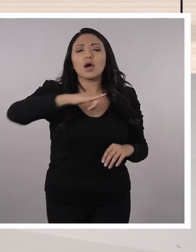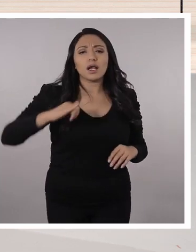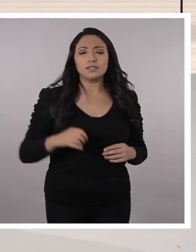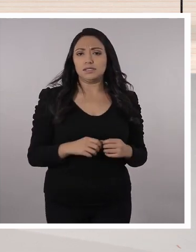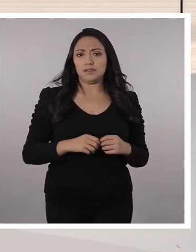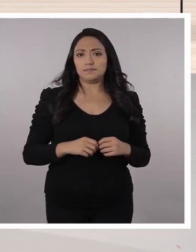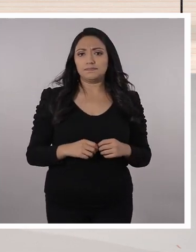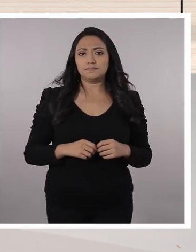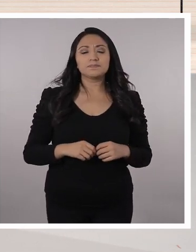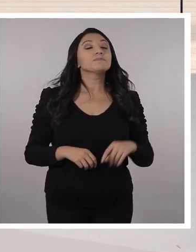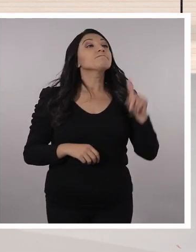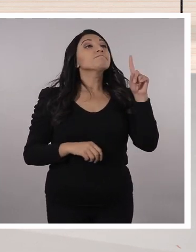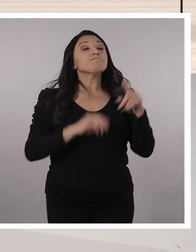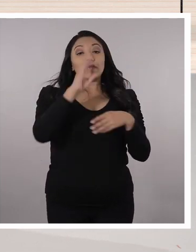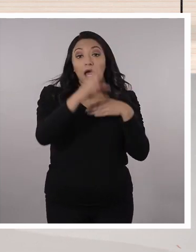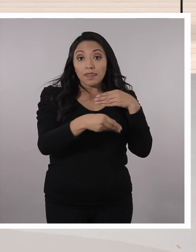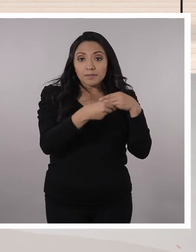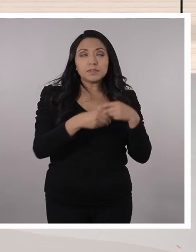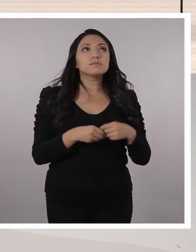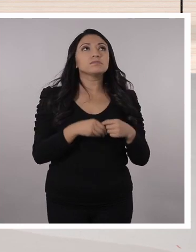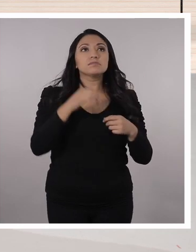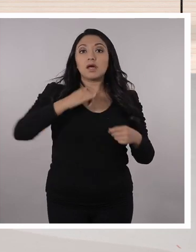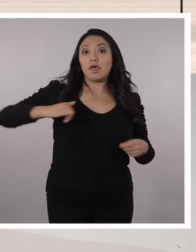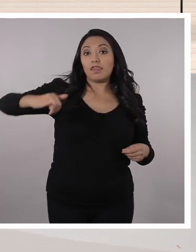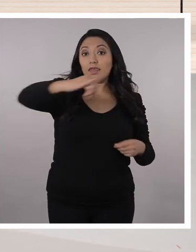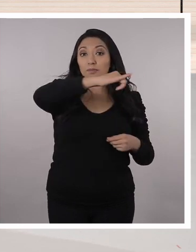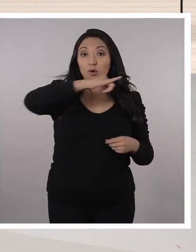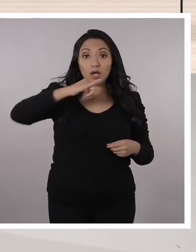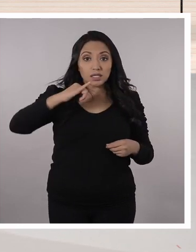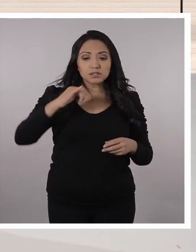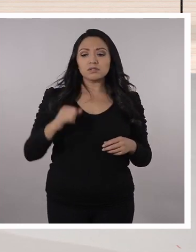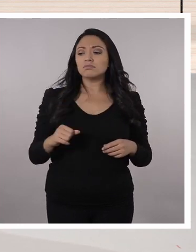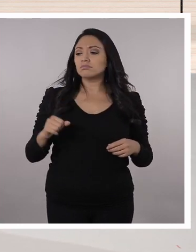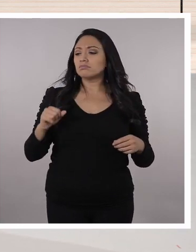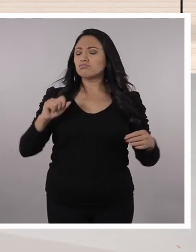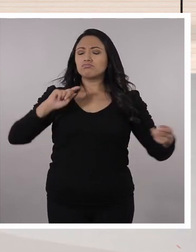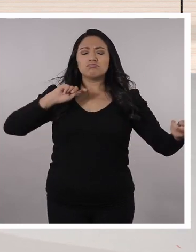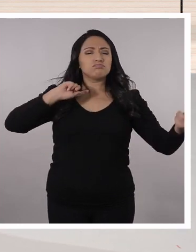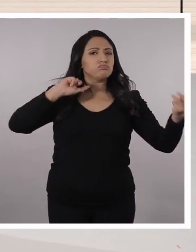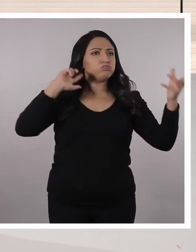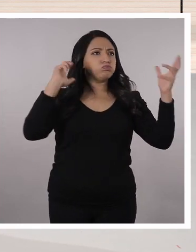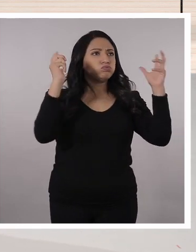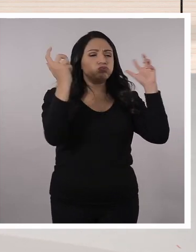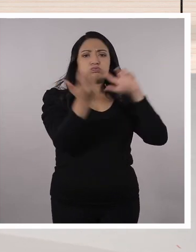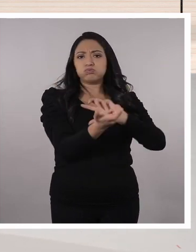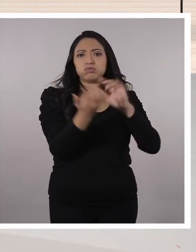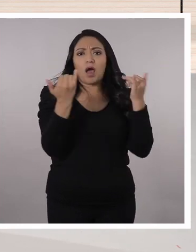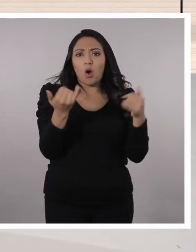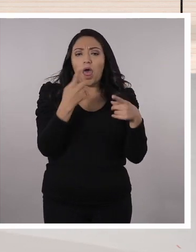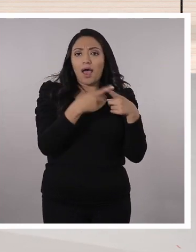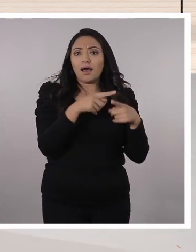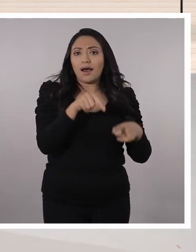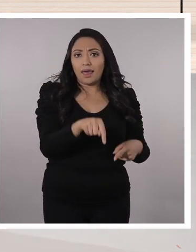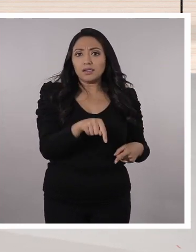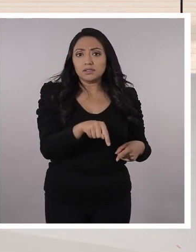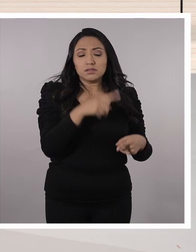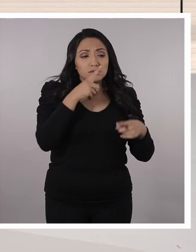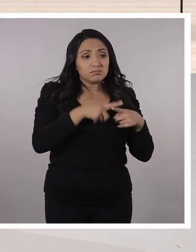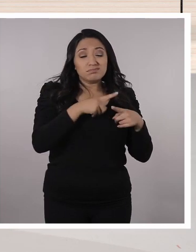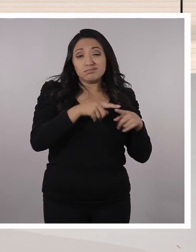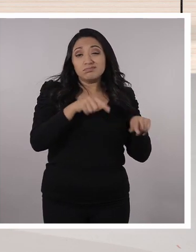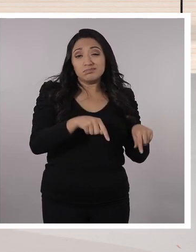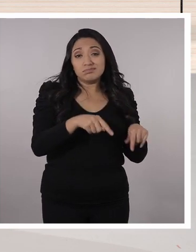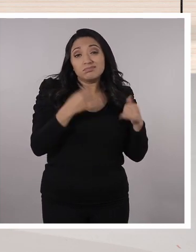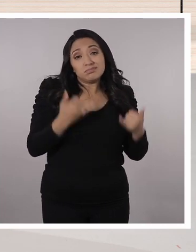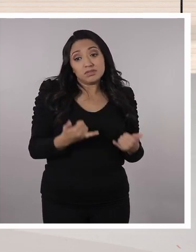poder expresarse. Además, que la democracia ha evolucionado desde que se instauró en Atenas.